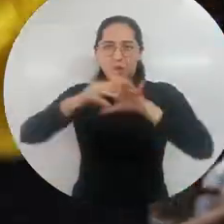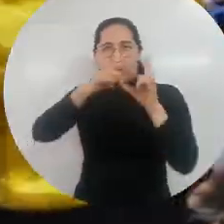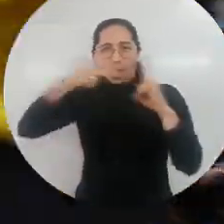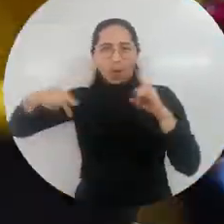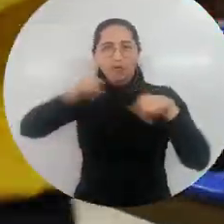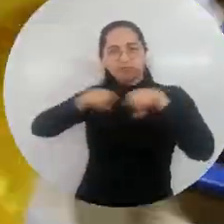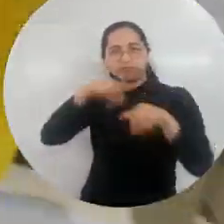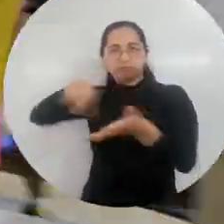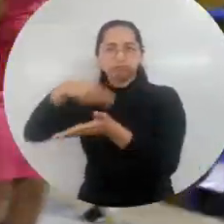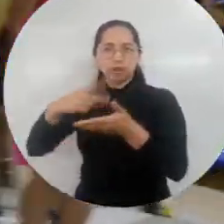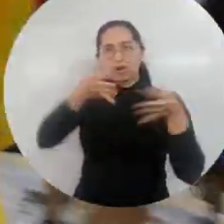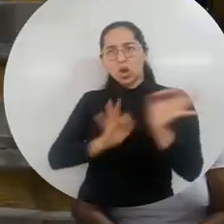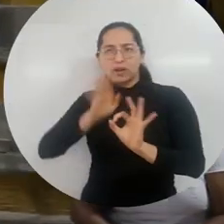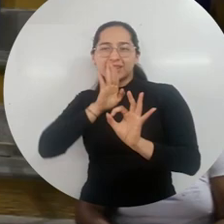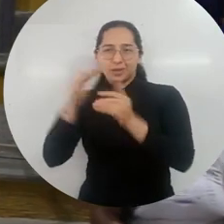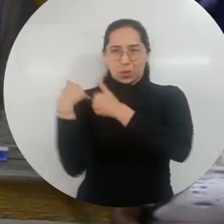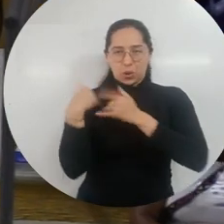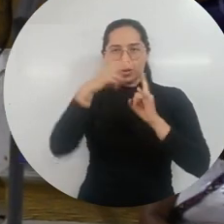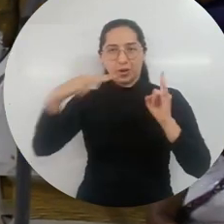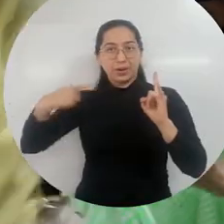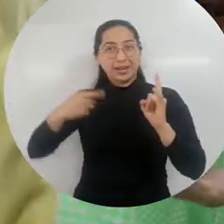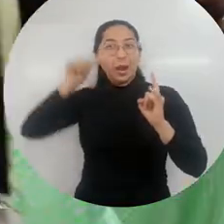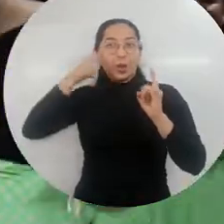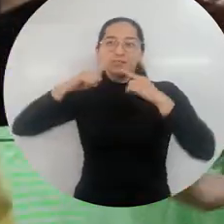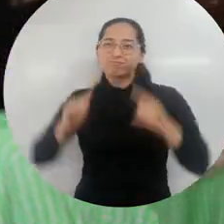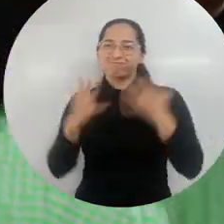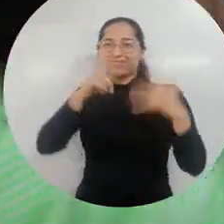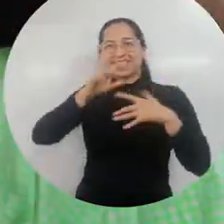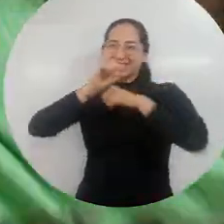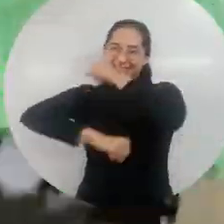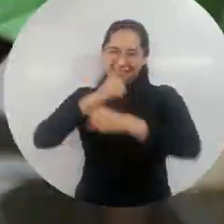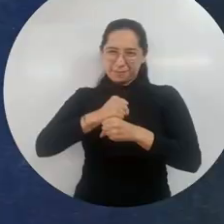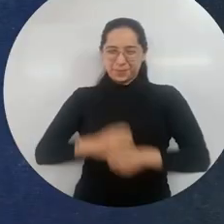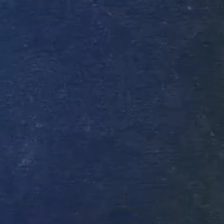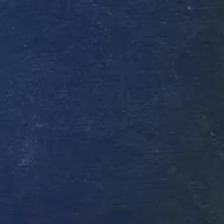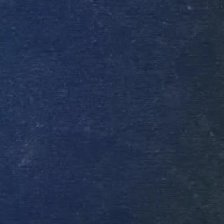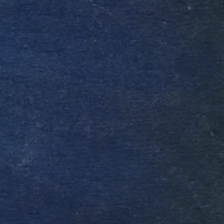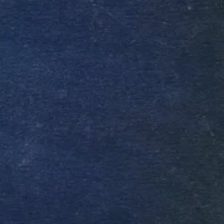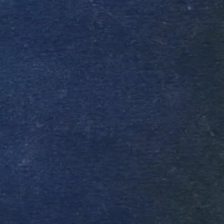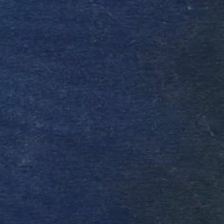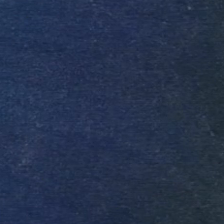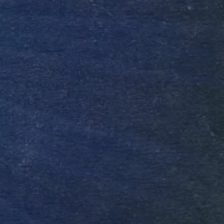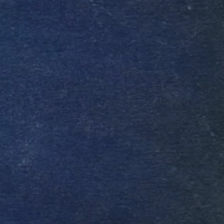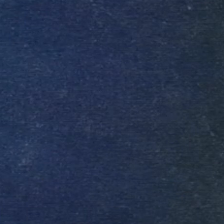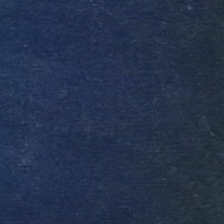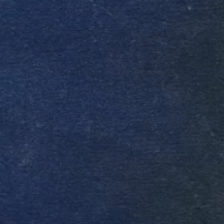un concurso de baile organizado por la Universidad del Magdalena en la conmemoración de su aniversario.